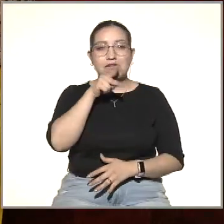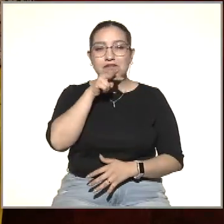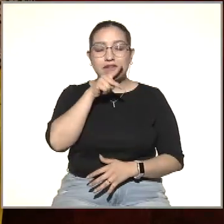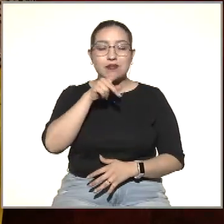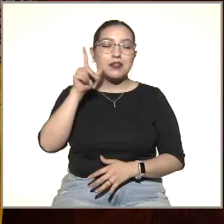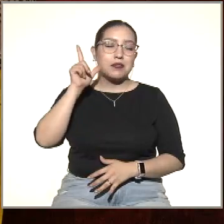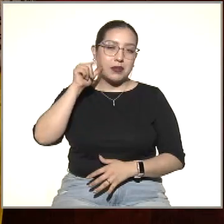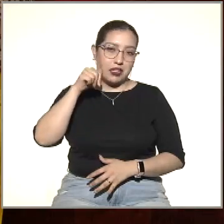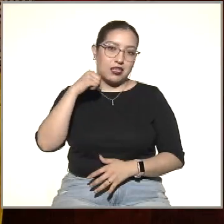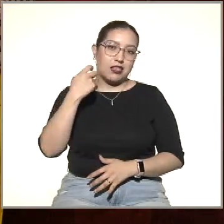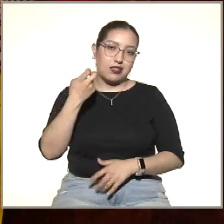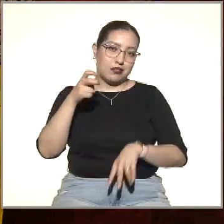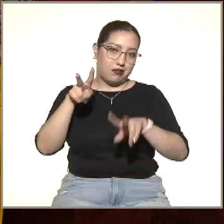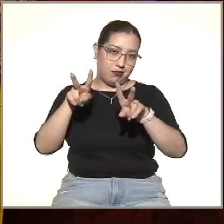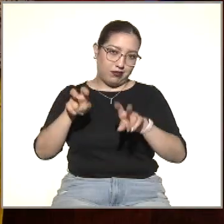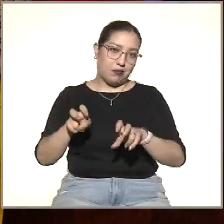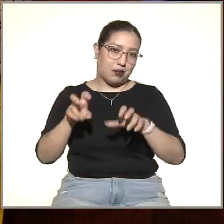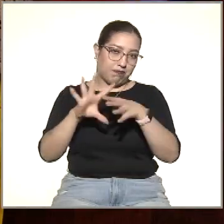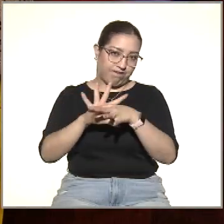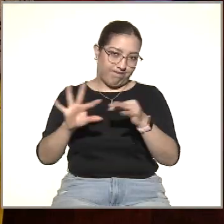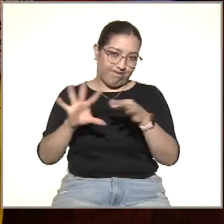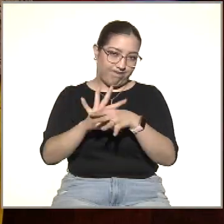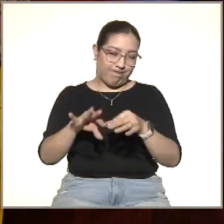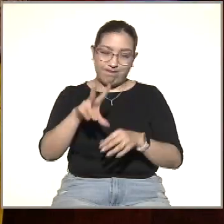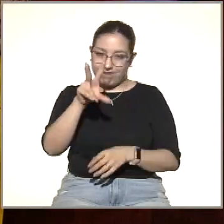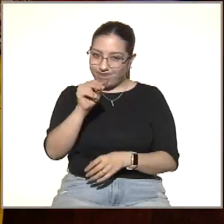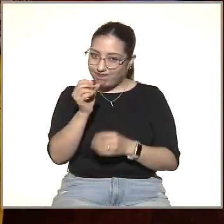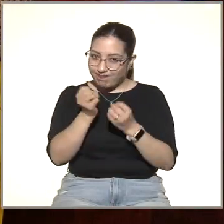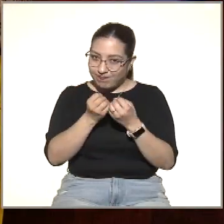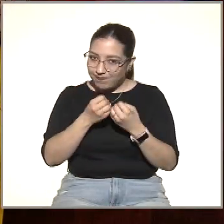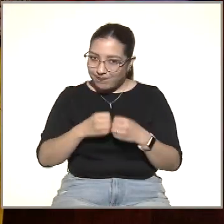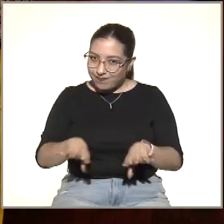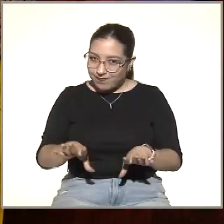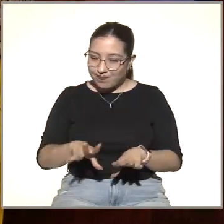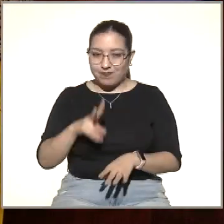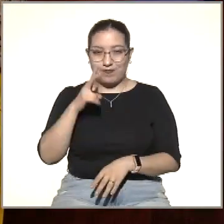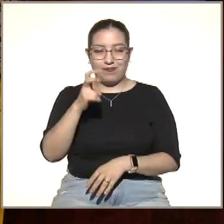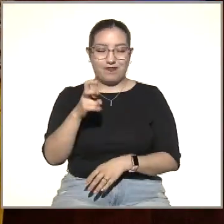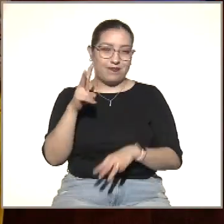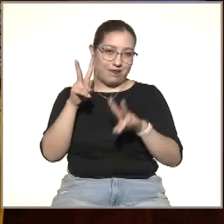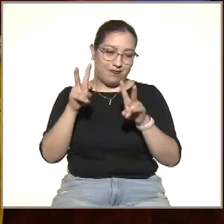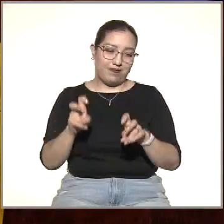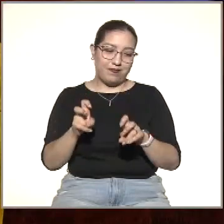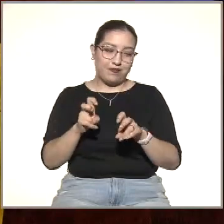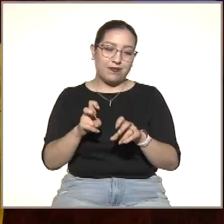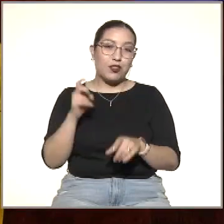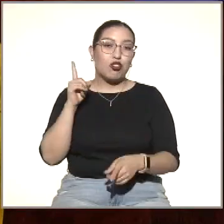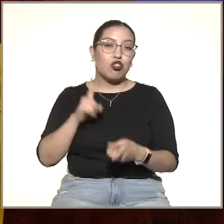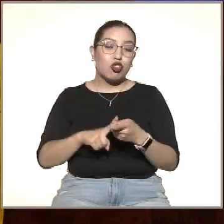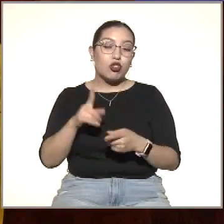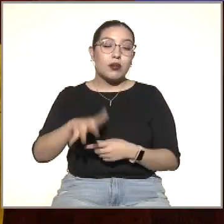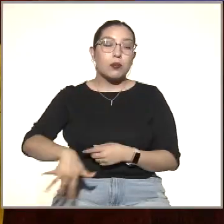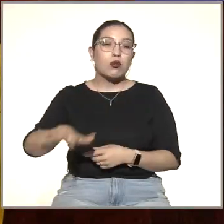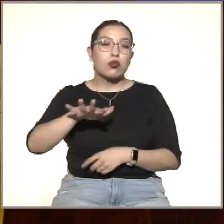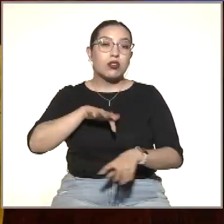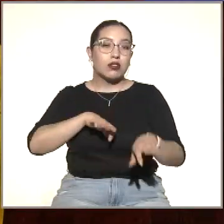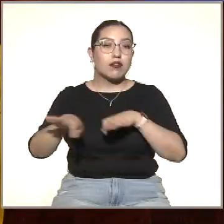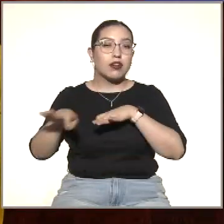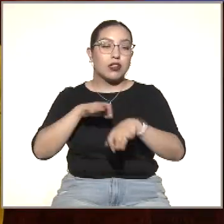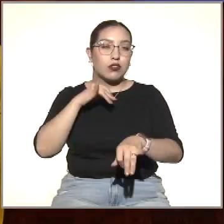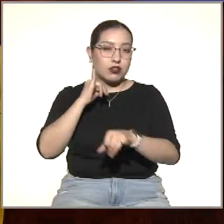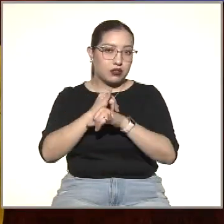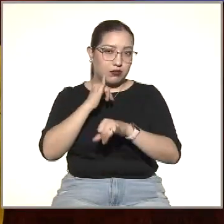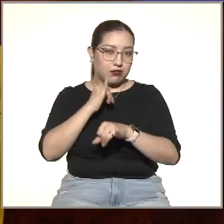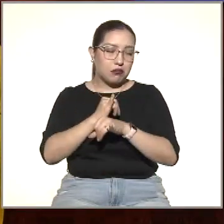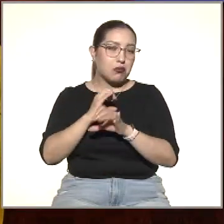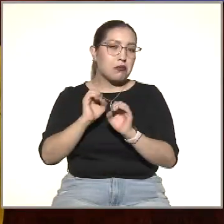vamos a estar hablando sobre el tema, así que no se lo pierdan, vamos a estar hablando sobre plataformas para buscar trabajo. Y ahora sí, sobre